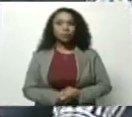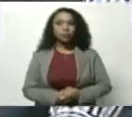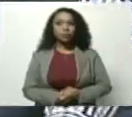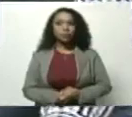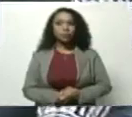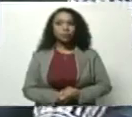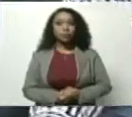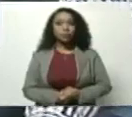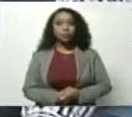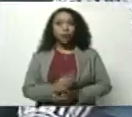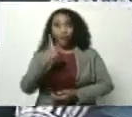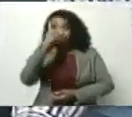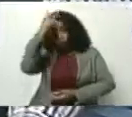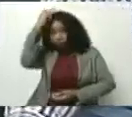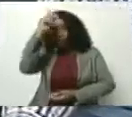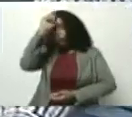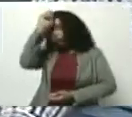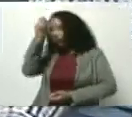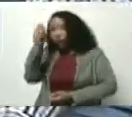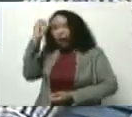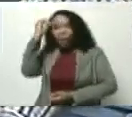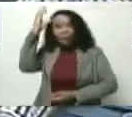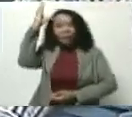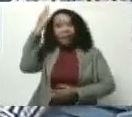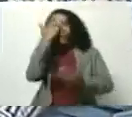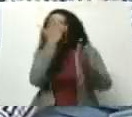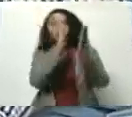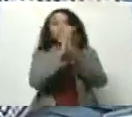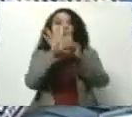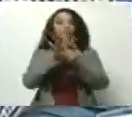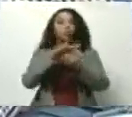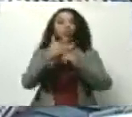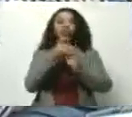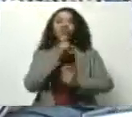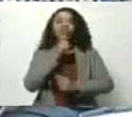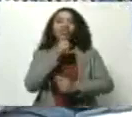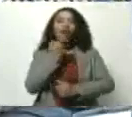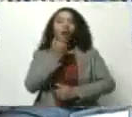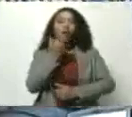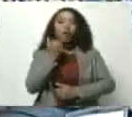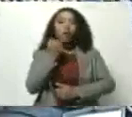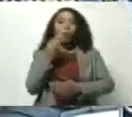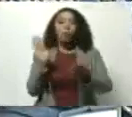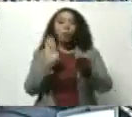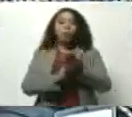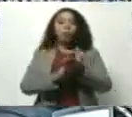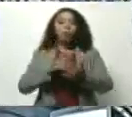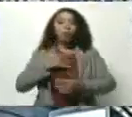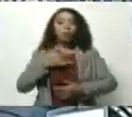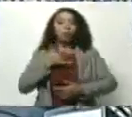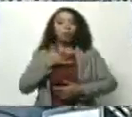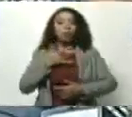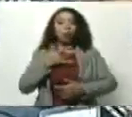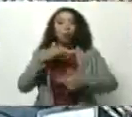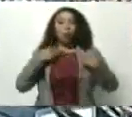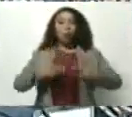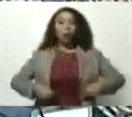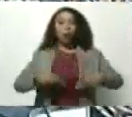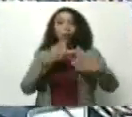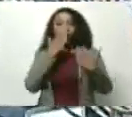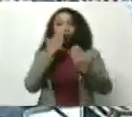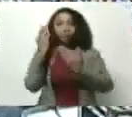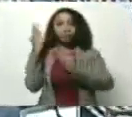el aissami y reconoció su capacidad para enfrentar situaciones difíciles marcando su sensibilidad humana seguimos escuchando